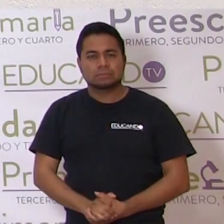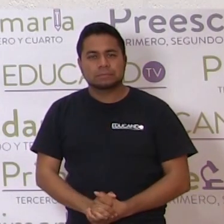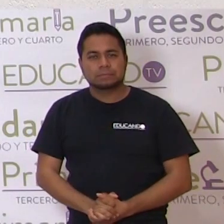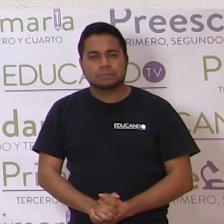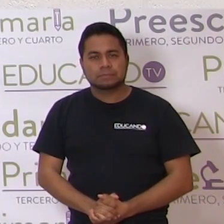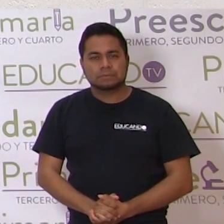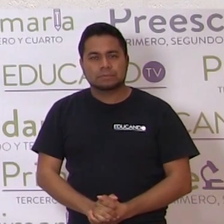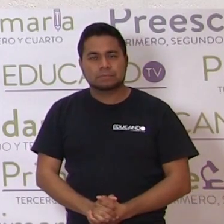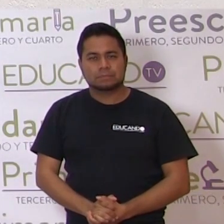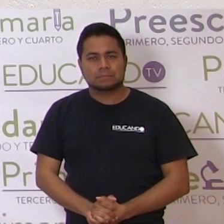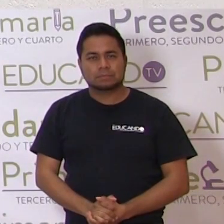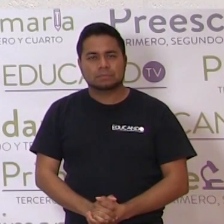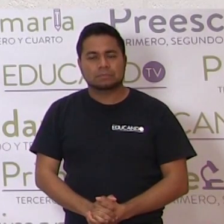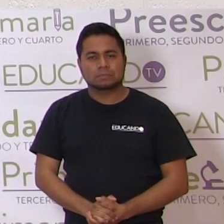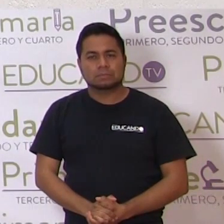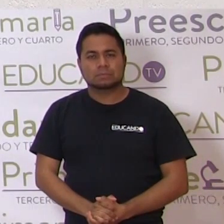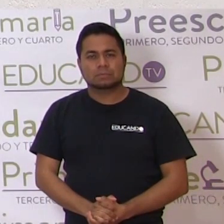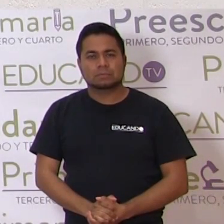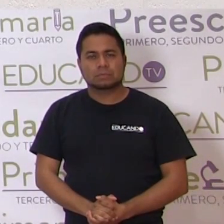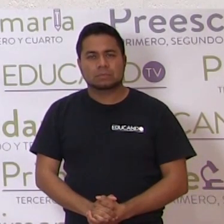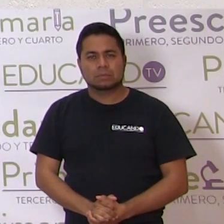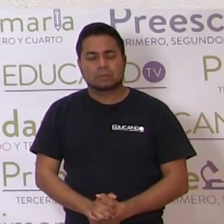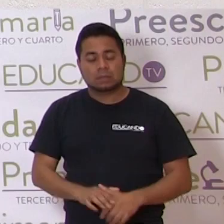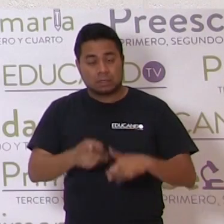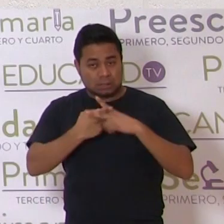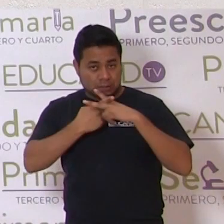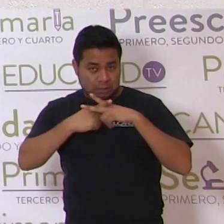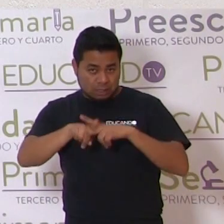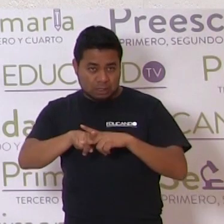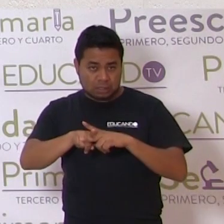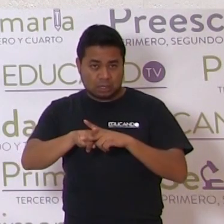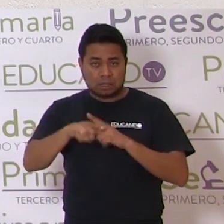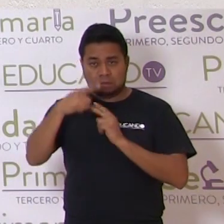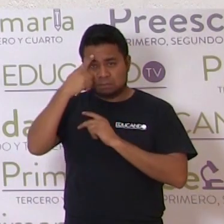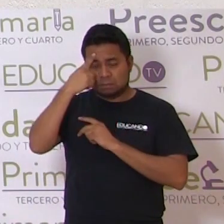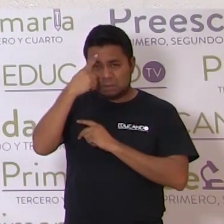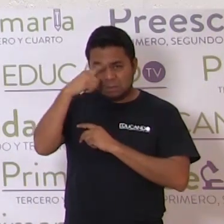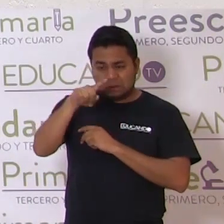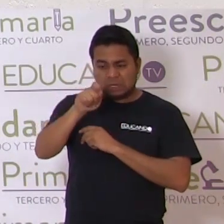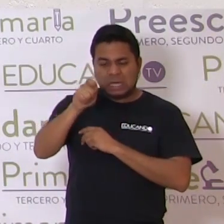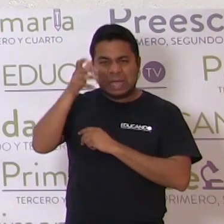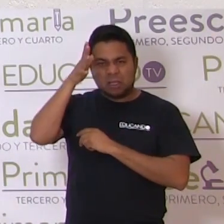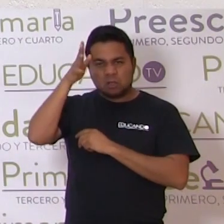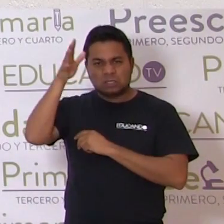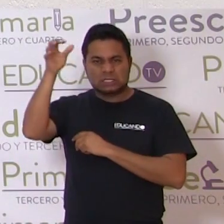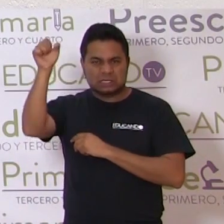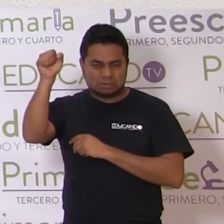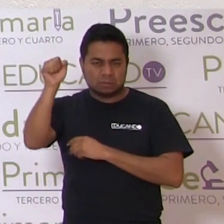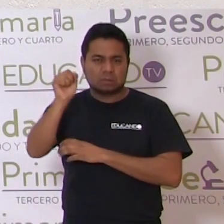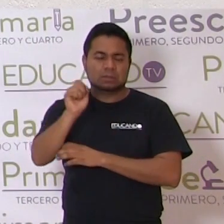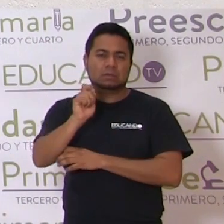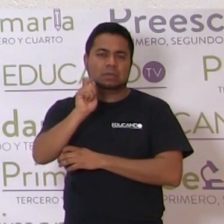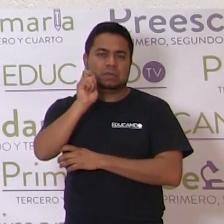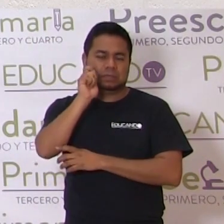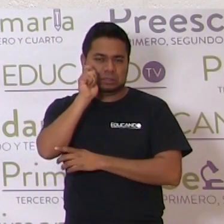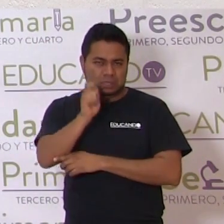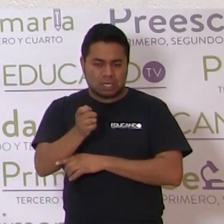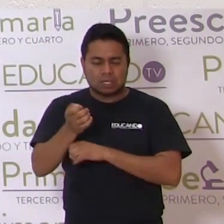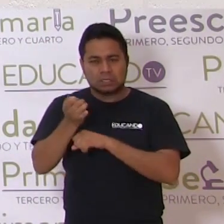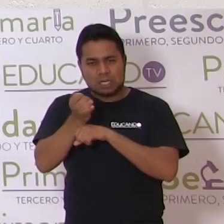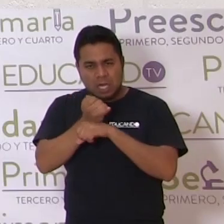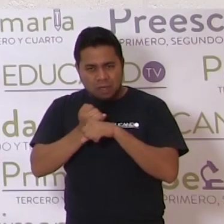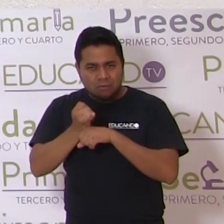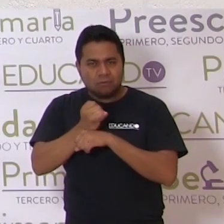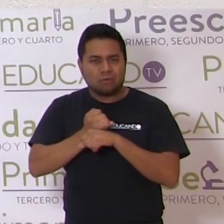Y vamos a empezar entonces un poco con el concepto, la noción de lo que significa un